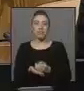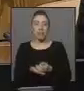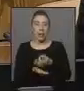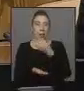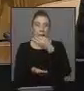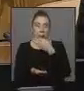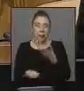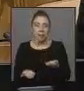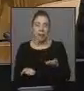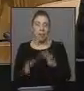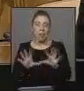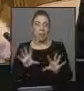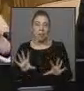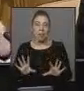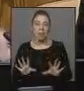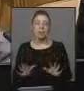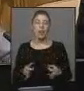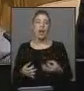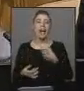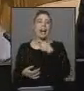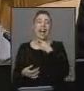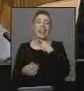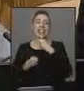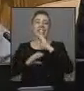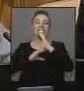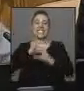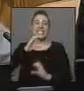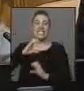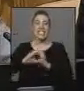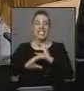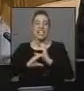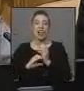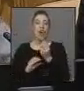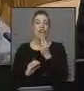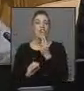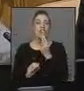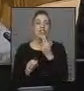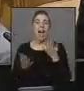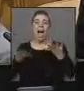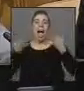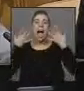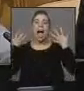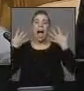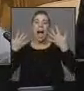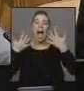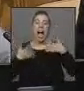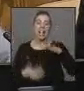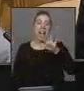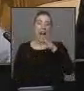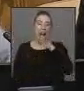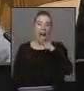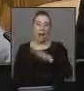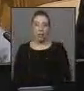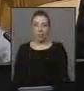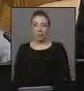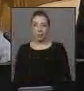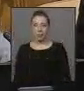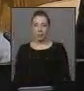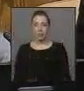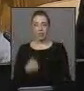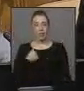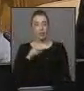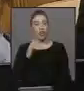medicinalmente con sus productos, nos aseguran el ciclo de la vida, el ciclo del aire y el ciclo del agua. Si no hemos